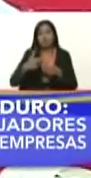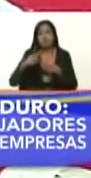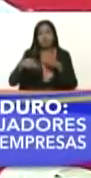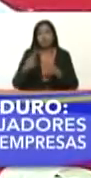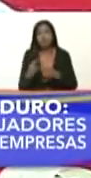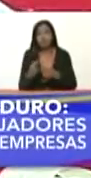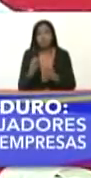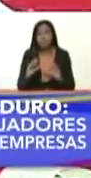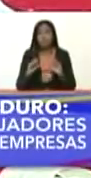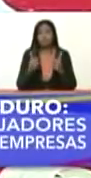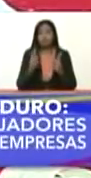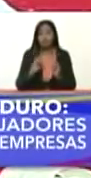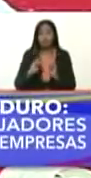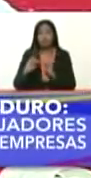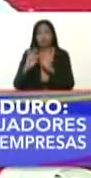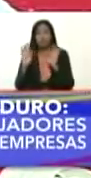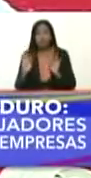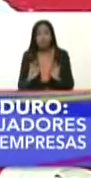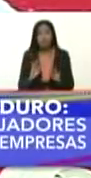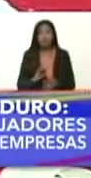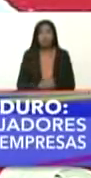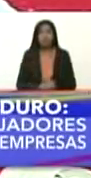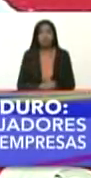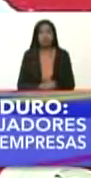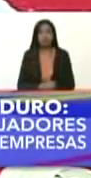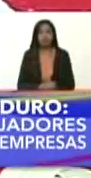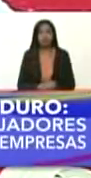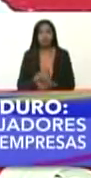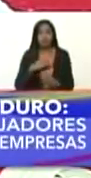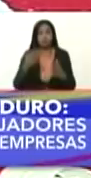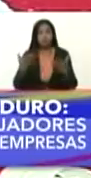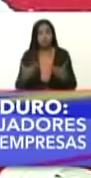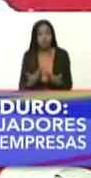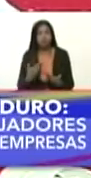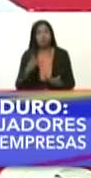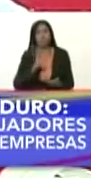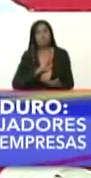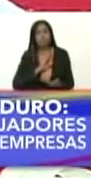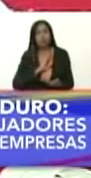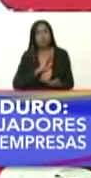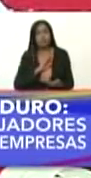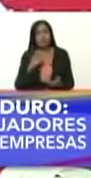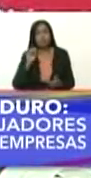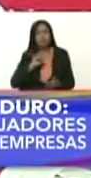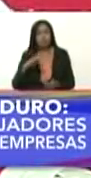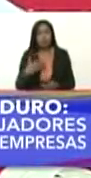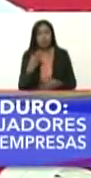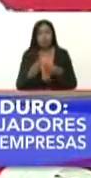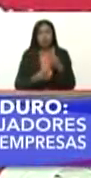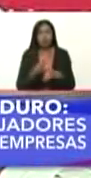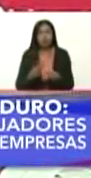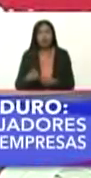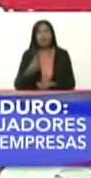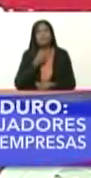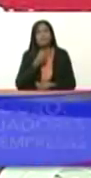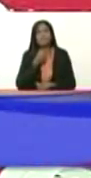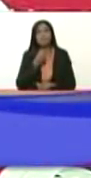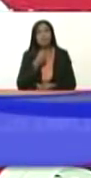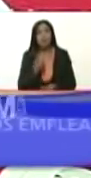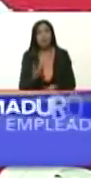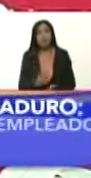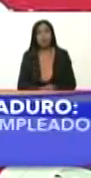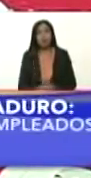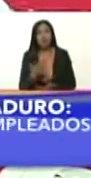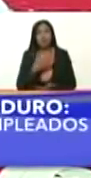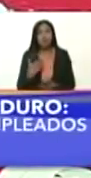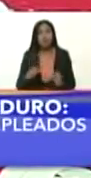que surgió de ustedes, lo trajeron ustedes. Claro, es así. Y sí se puede hacer. Y me gusta. Y